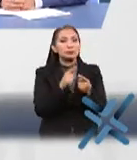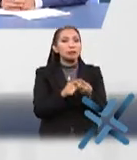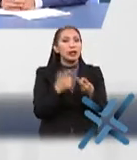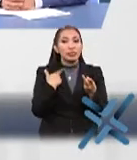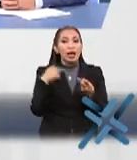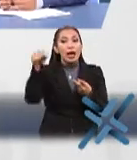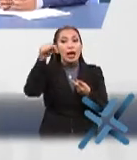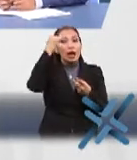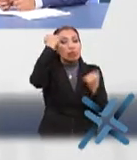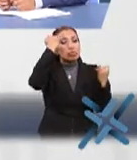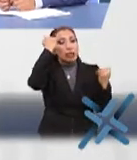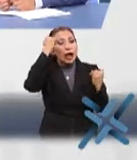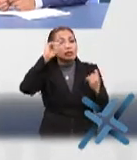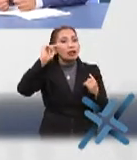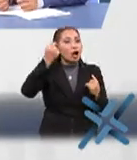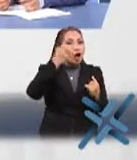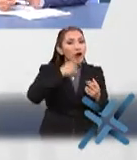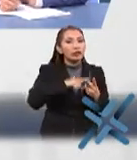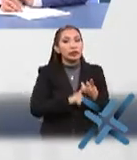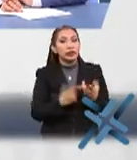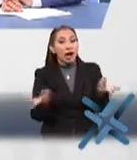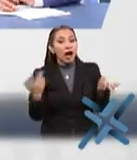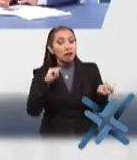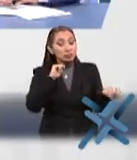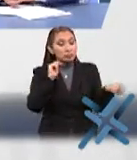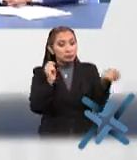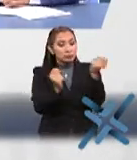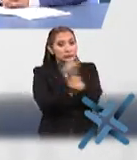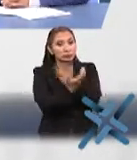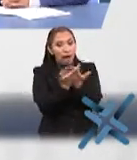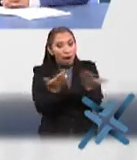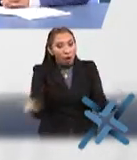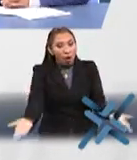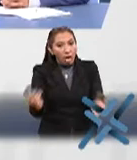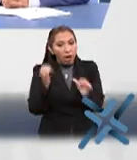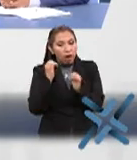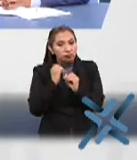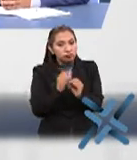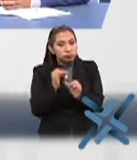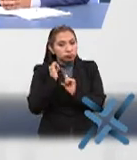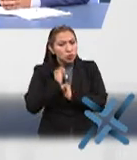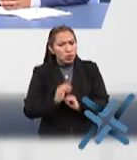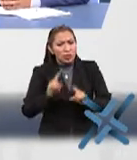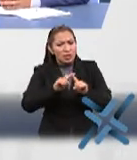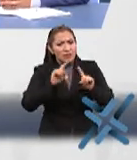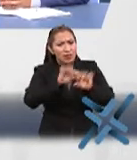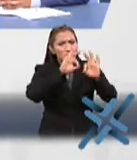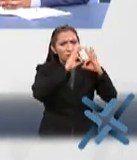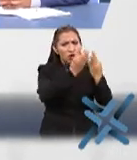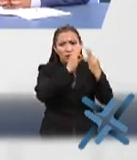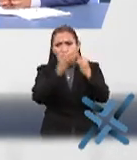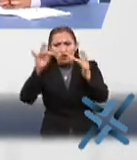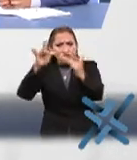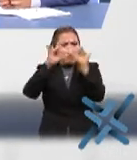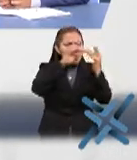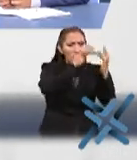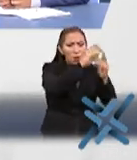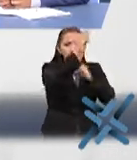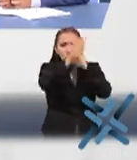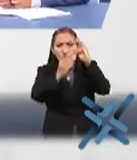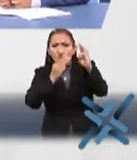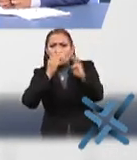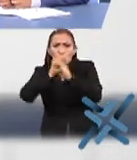las economías creativas, de la tecnología. Se ha transformado en una agencia multiformato, multiplataforma, una agencia